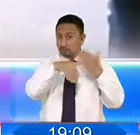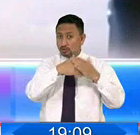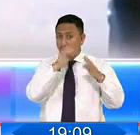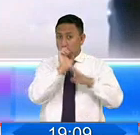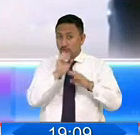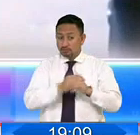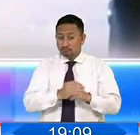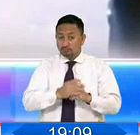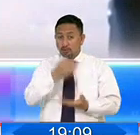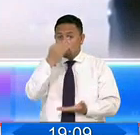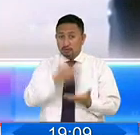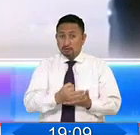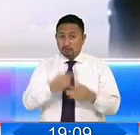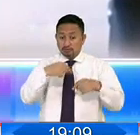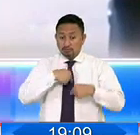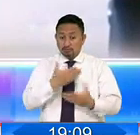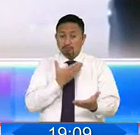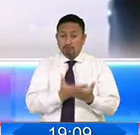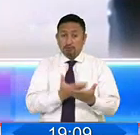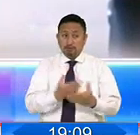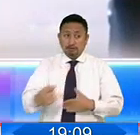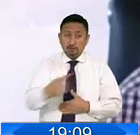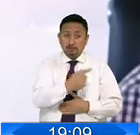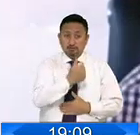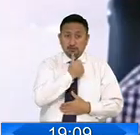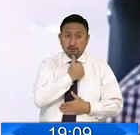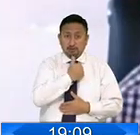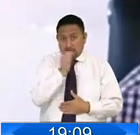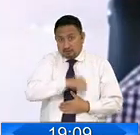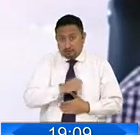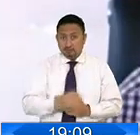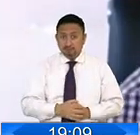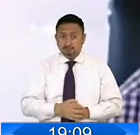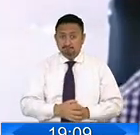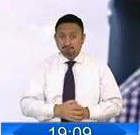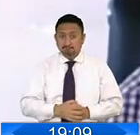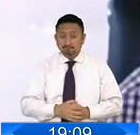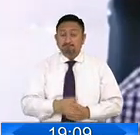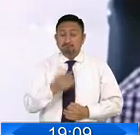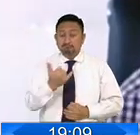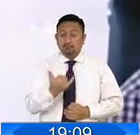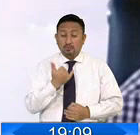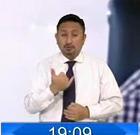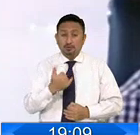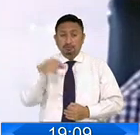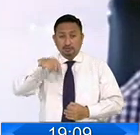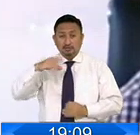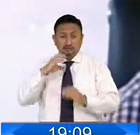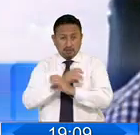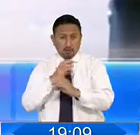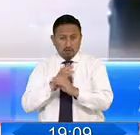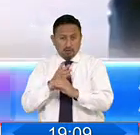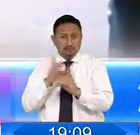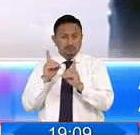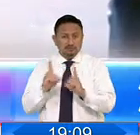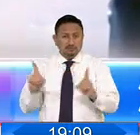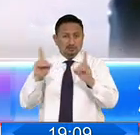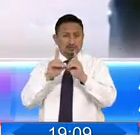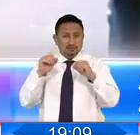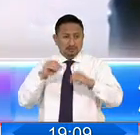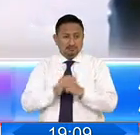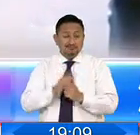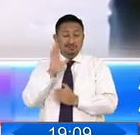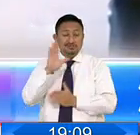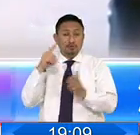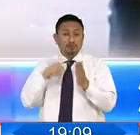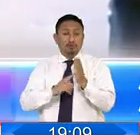menos Cotopaxi quiere plantear la privatización. Si en los números que estuvimos realizando en el diagnóstico tenemos